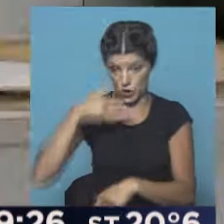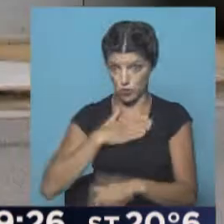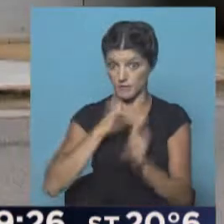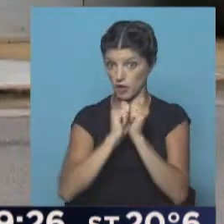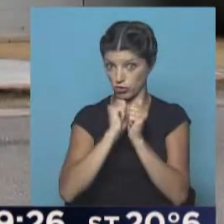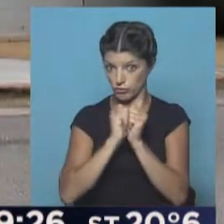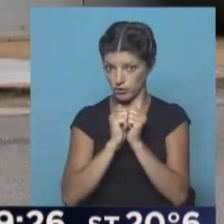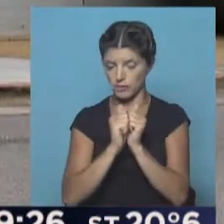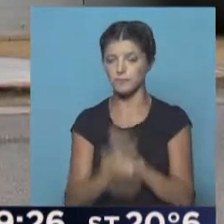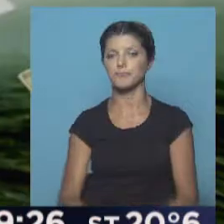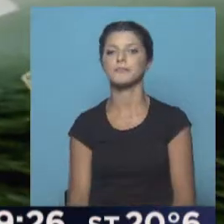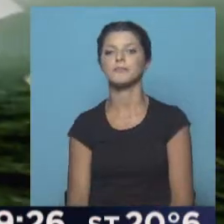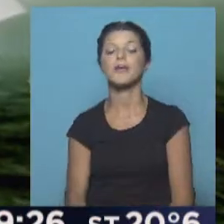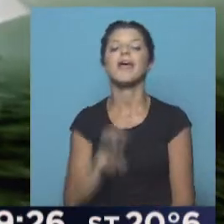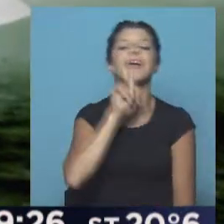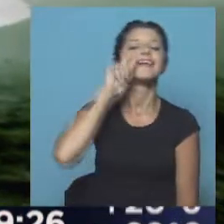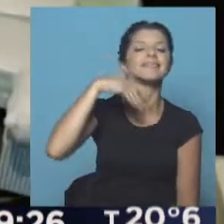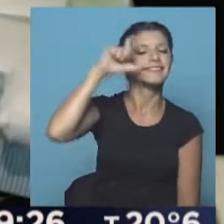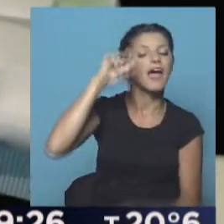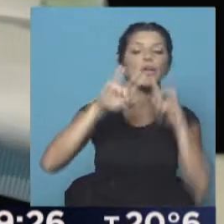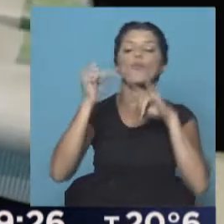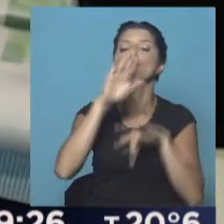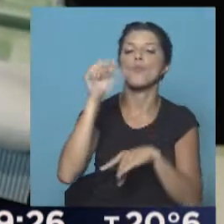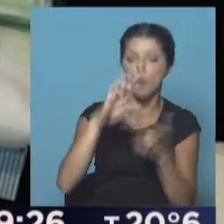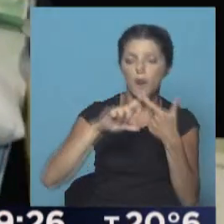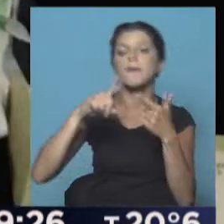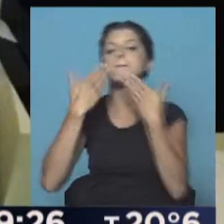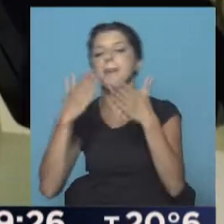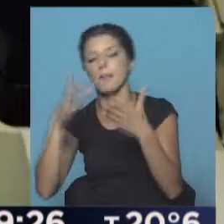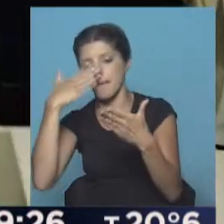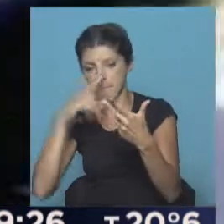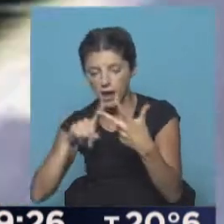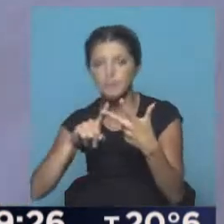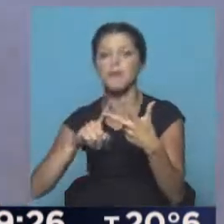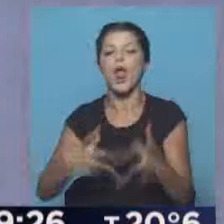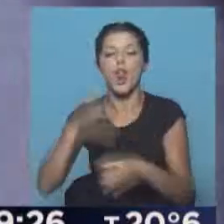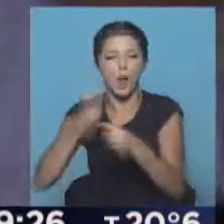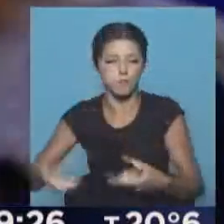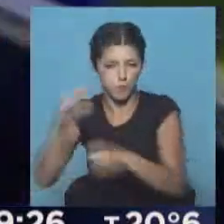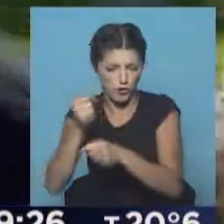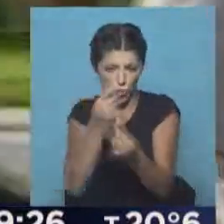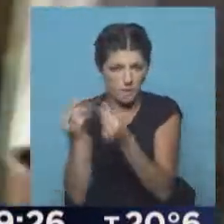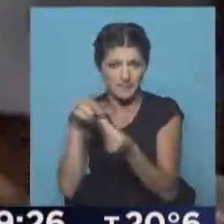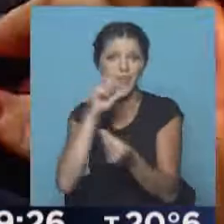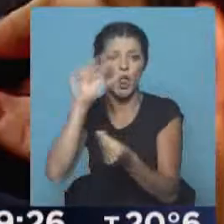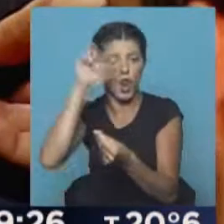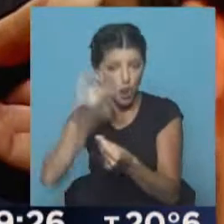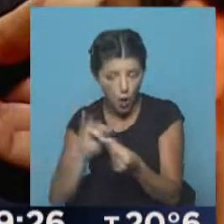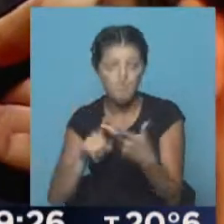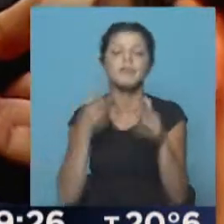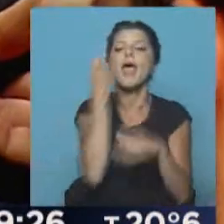país. Time Warp, Panama Papers, los bolsos con dólares de José López, el pago de sobornos en el Senado,